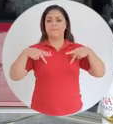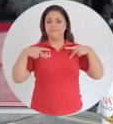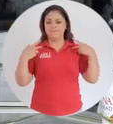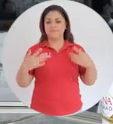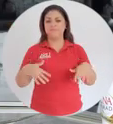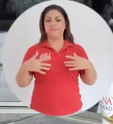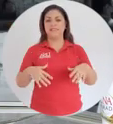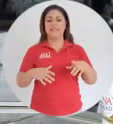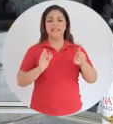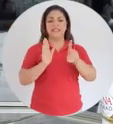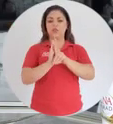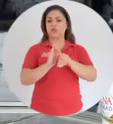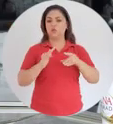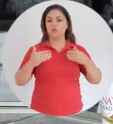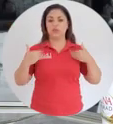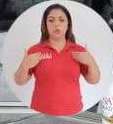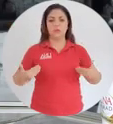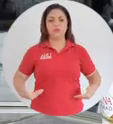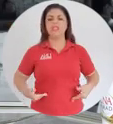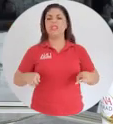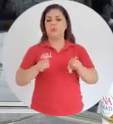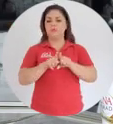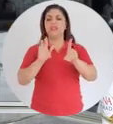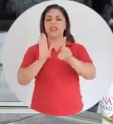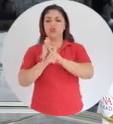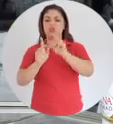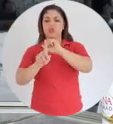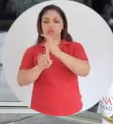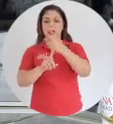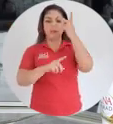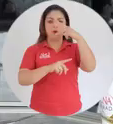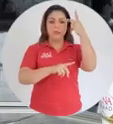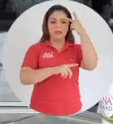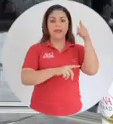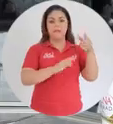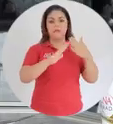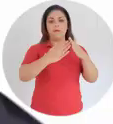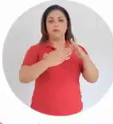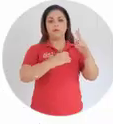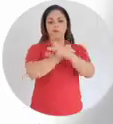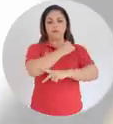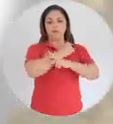y denunció la vulneración de los derechos civiles, sociales y políticos de la población.